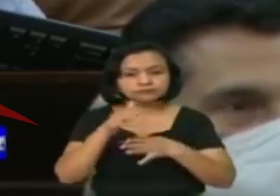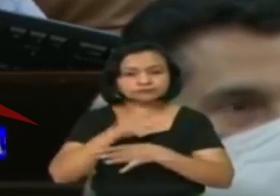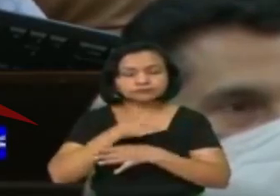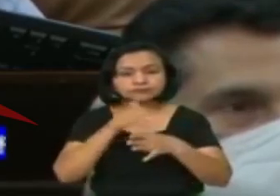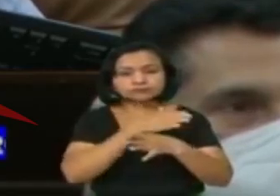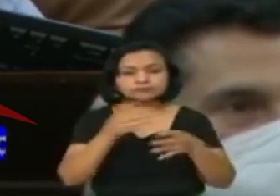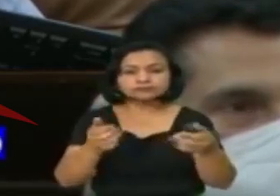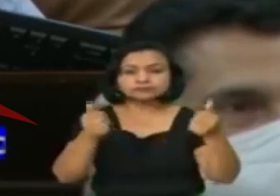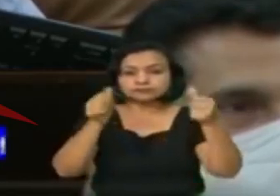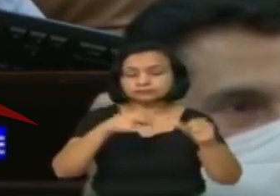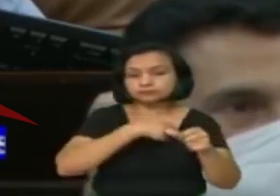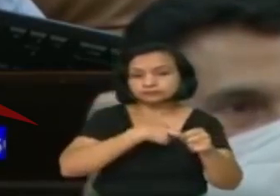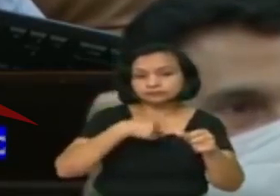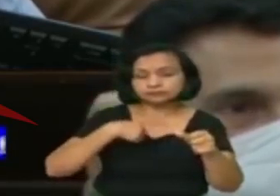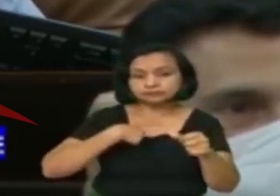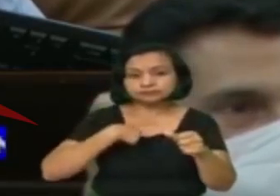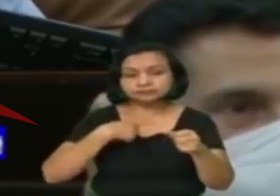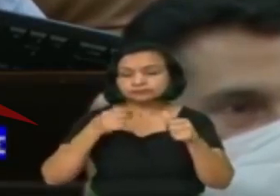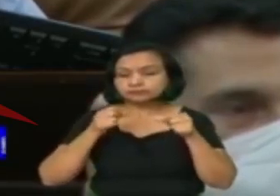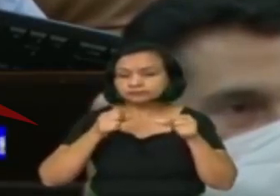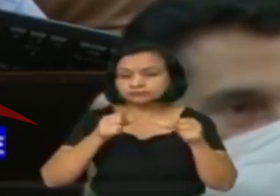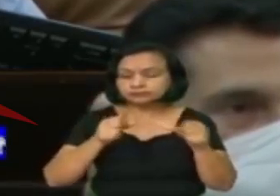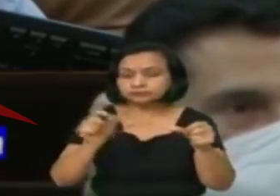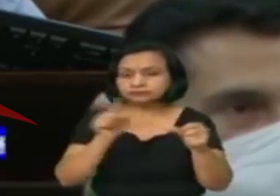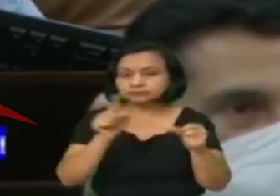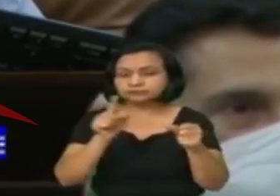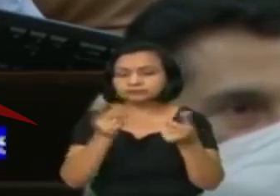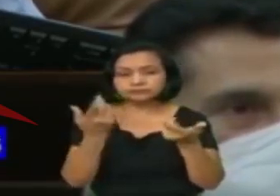que quedaron como no vigentes